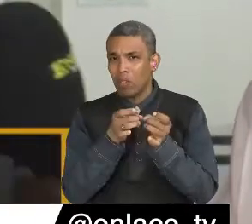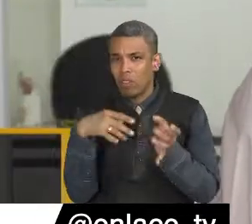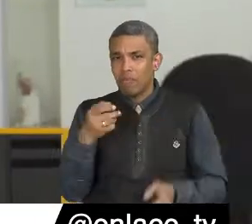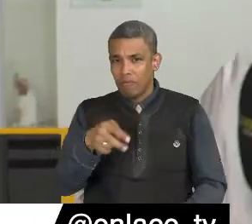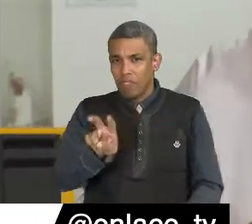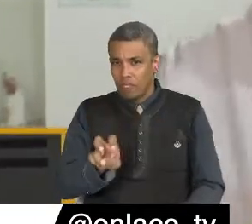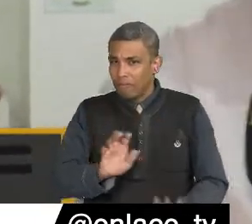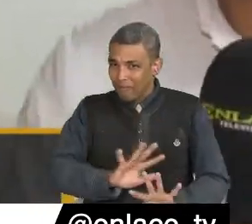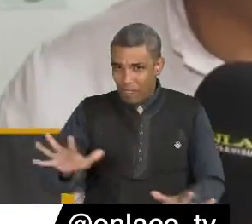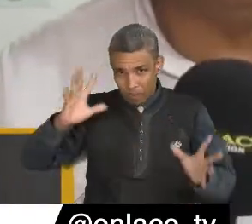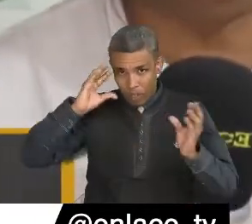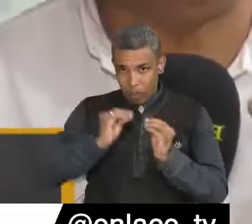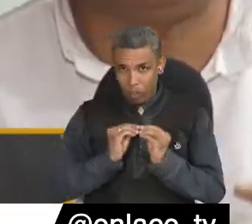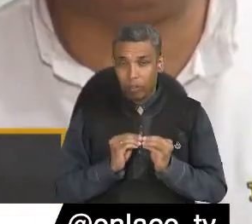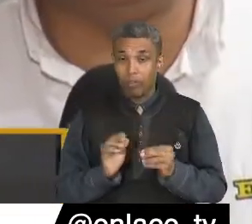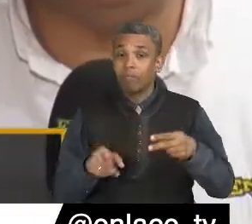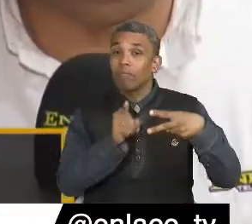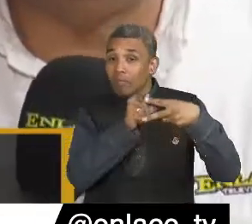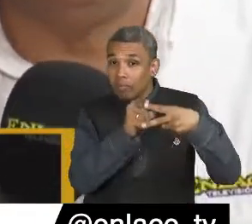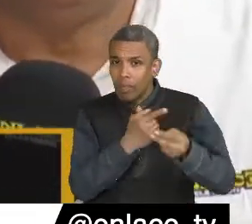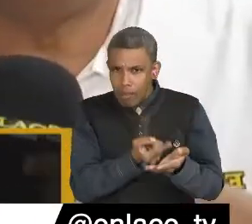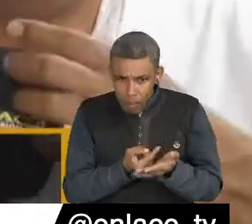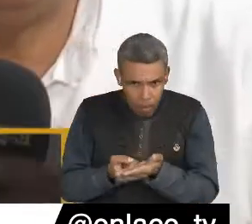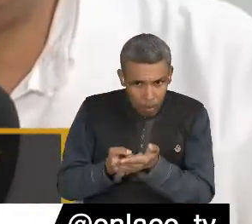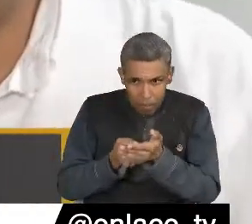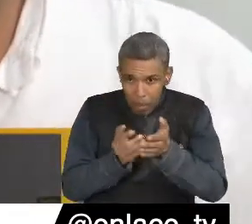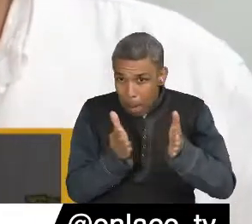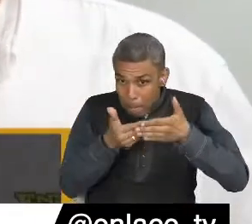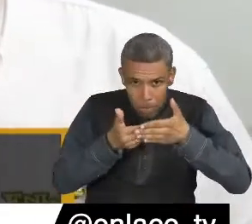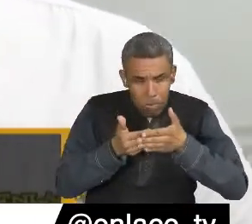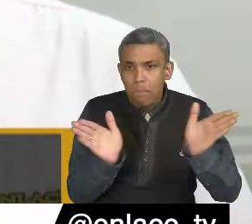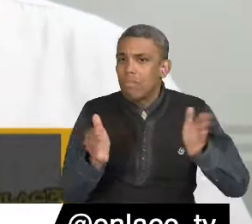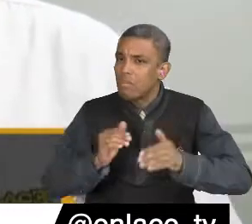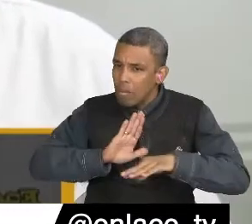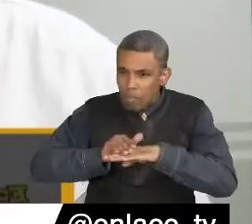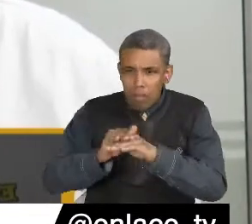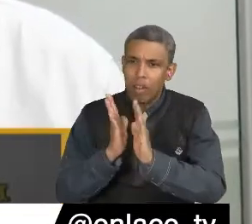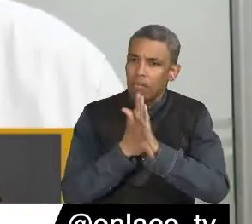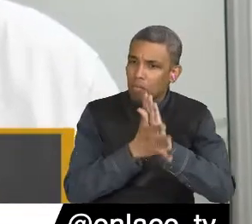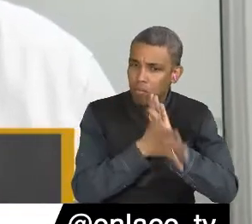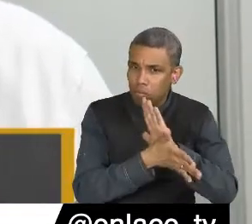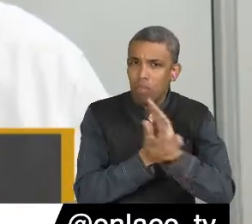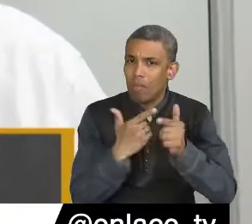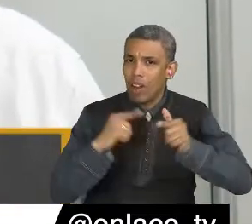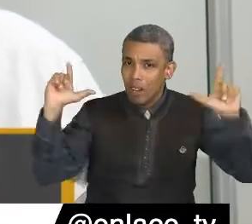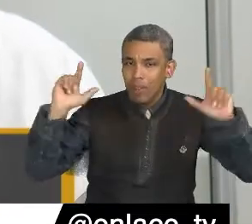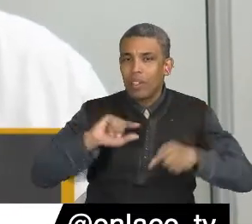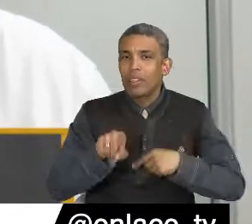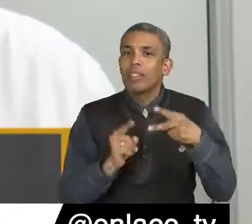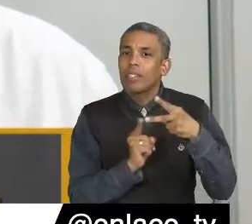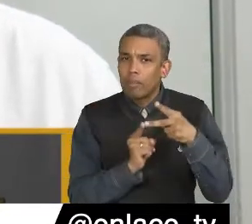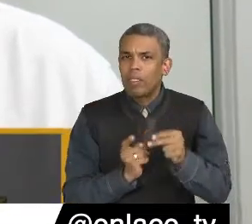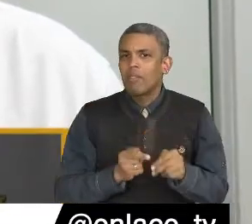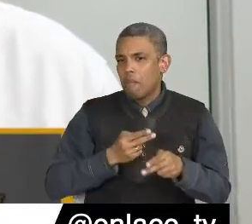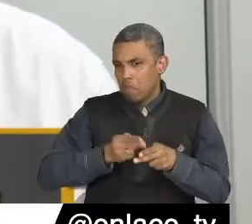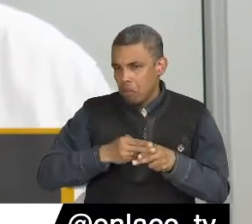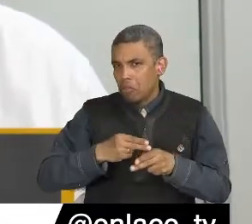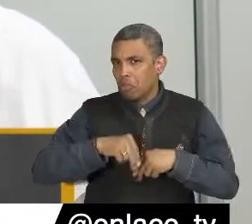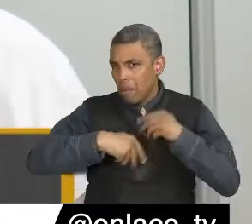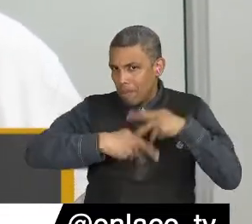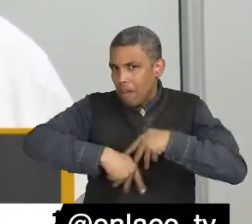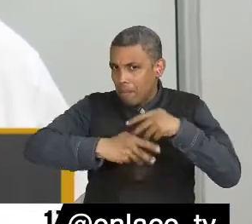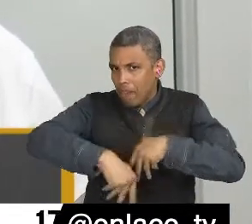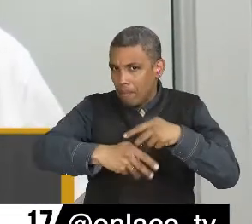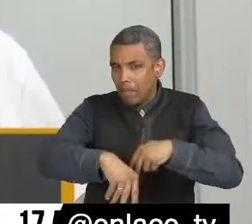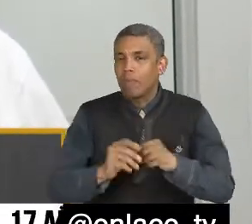año. Muy bien, tanto el cabildo como la movilización serán promovidos durante las festividades del aniversario número 95 de Barranca Bermeja,